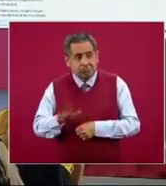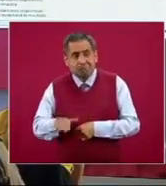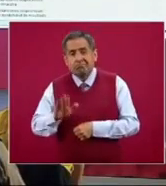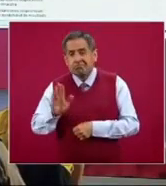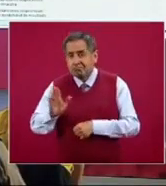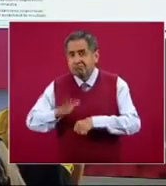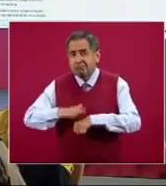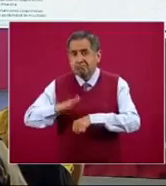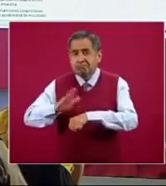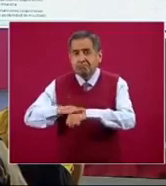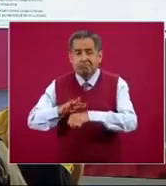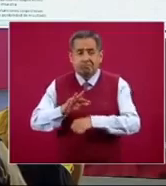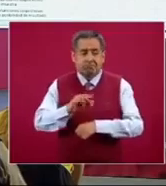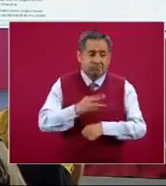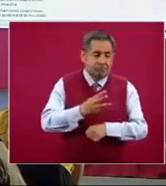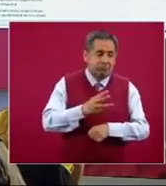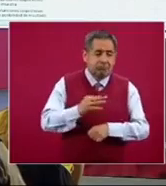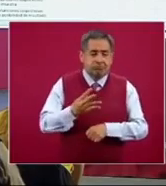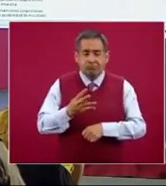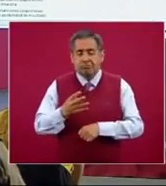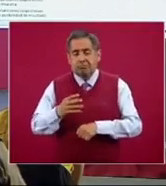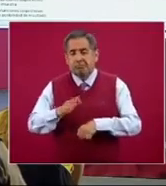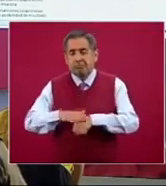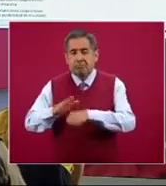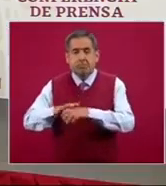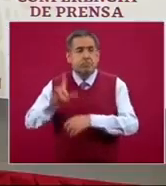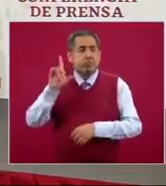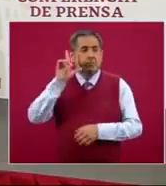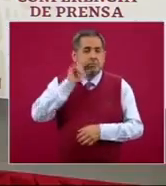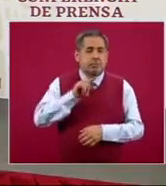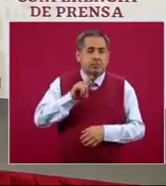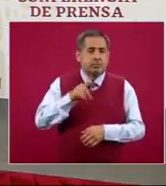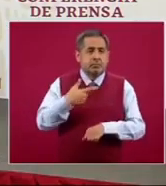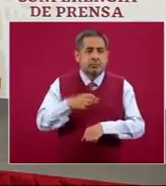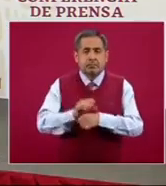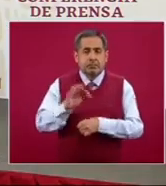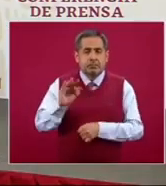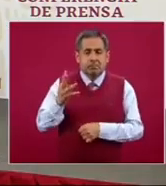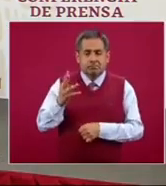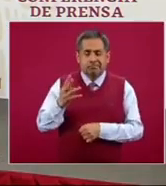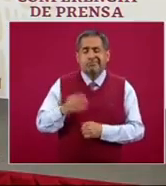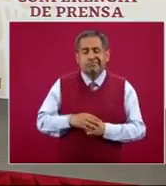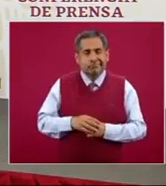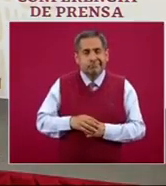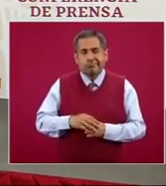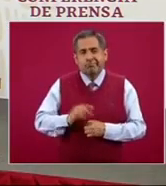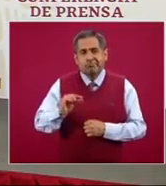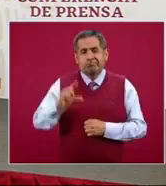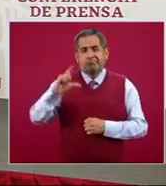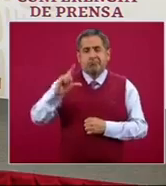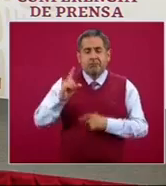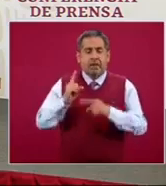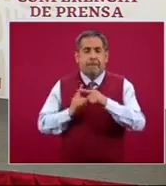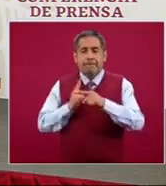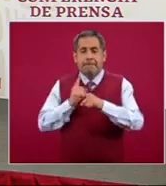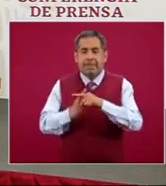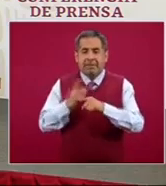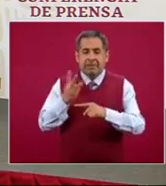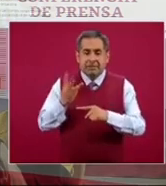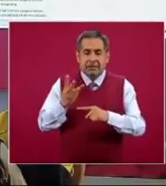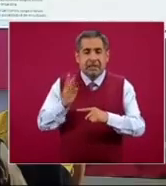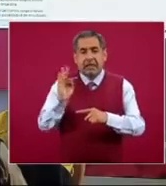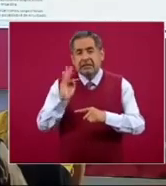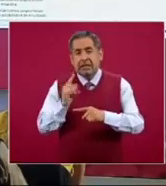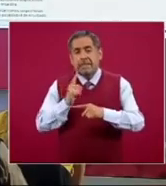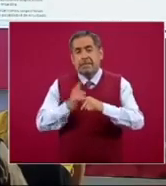44, y en este momento cerramos casi, mañana se cierra la semana 44, con un incremento de más 3. Podría ser que mañana sea